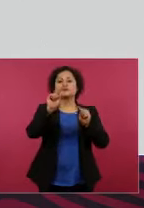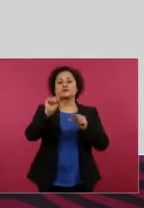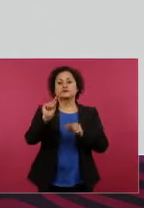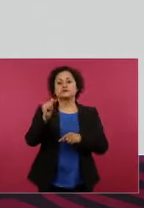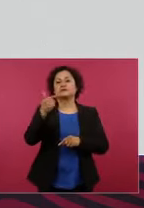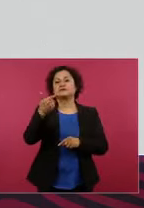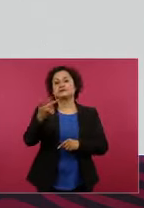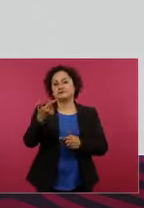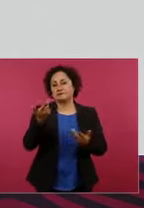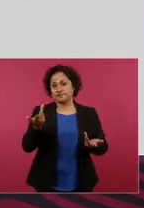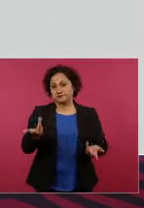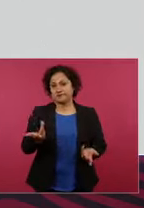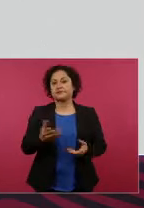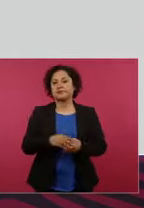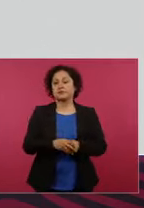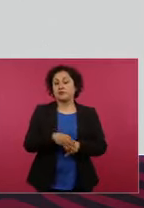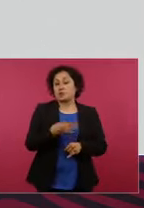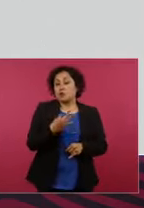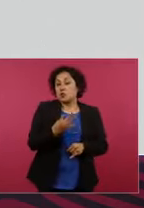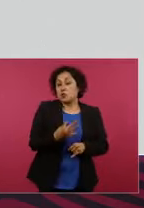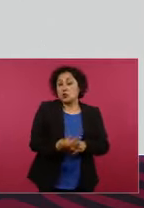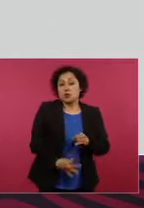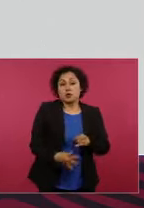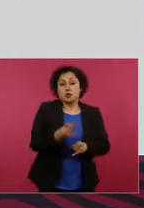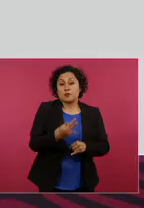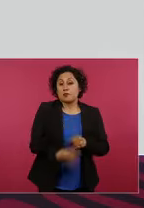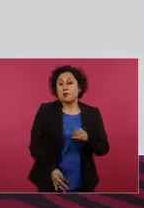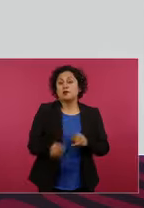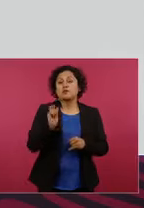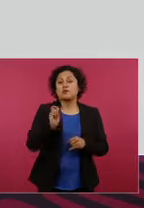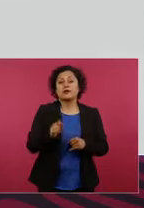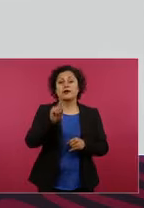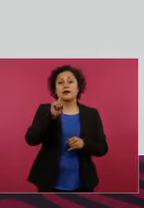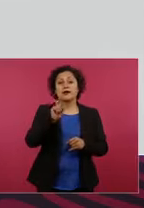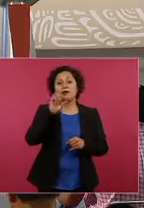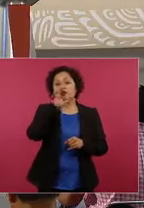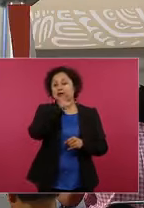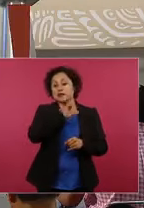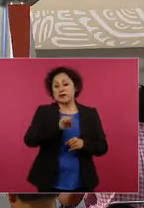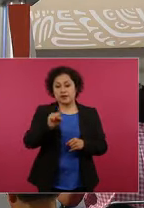Y el último lugar es Aguascalientes, 62.